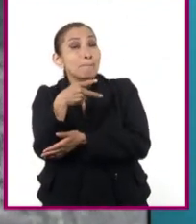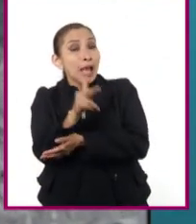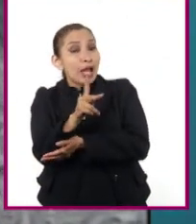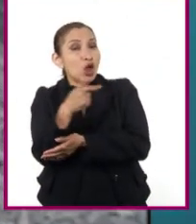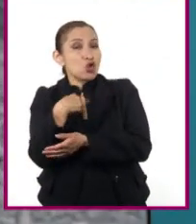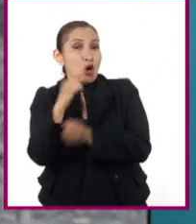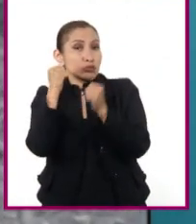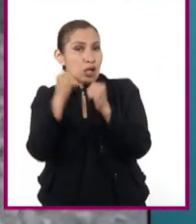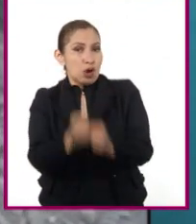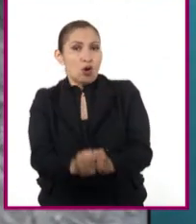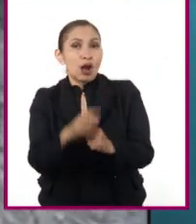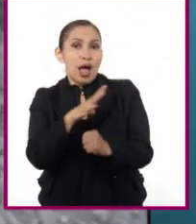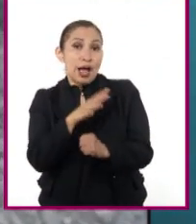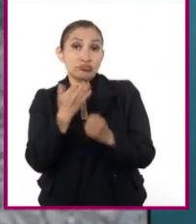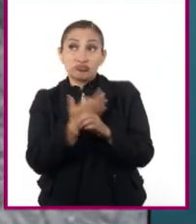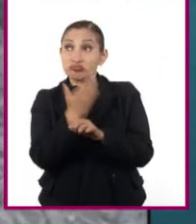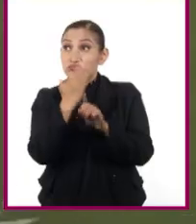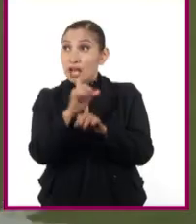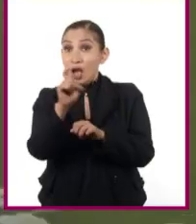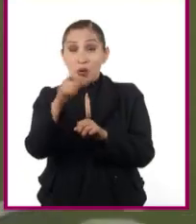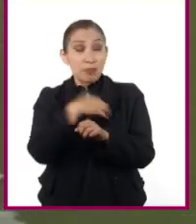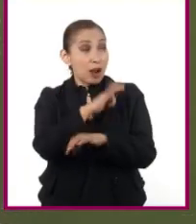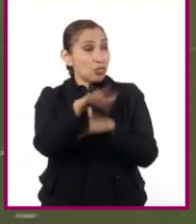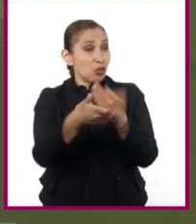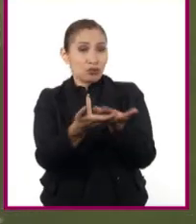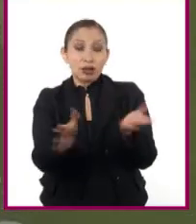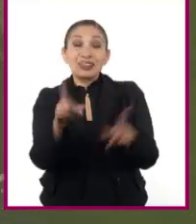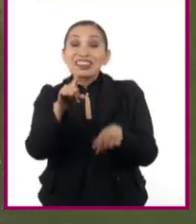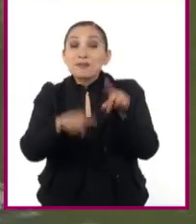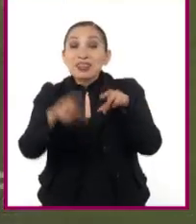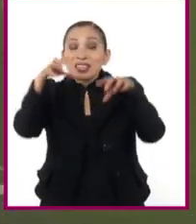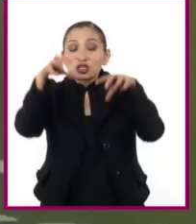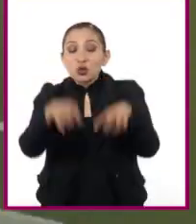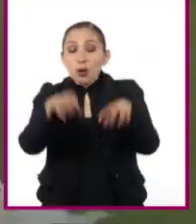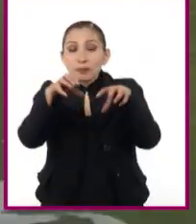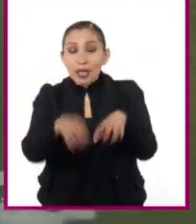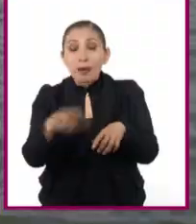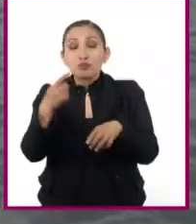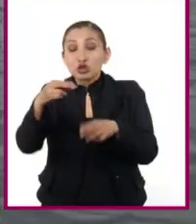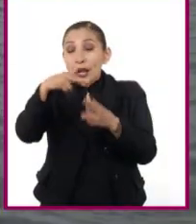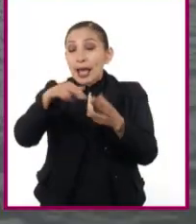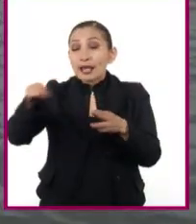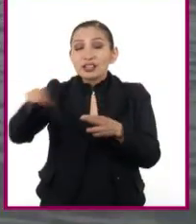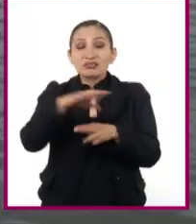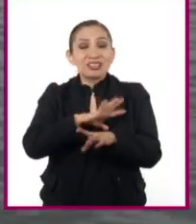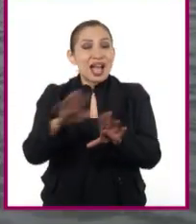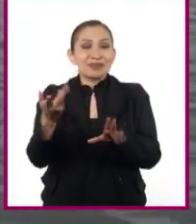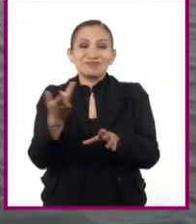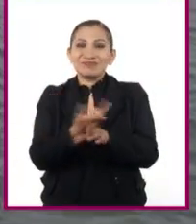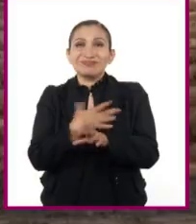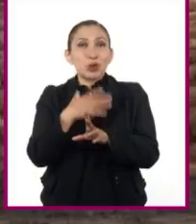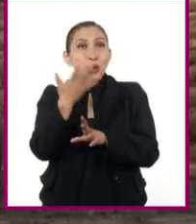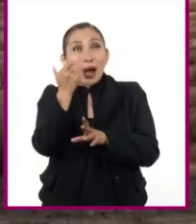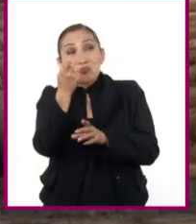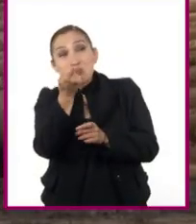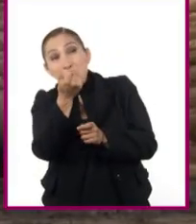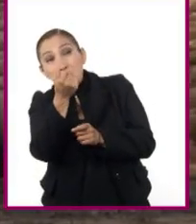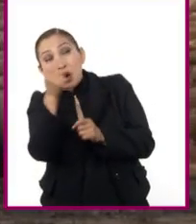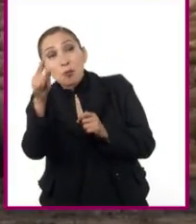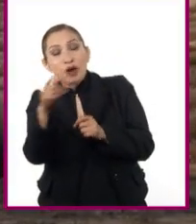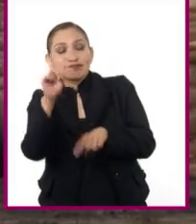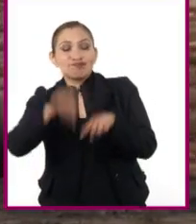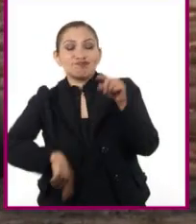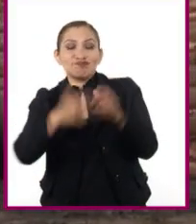embargo, no garantizan la disponibilidad del agua. Dependen de las lluvias que en muchas regiones a veces son escasas debido a